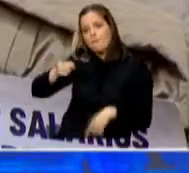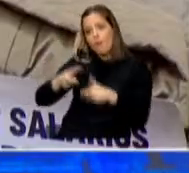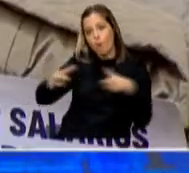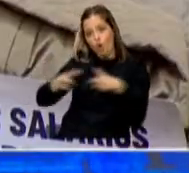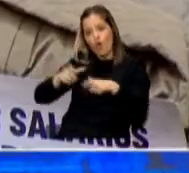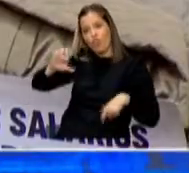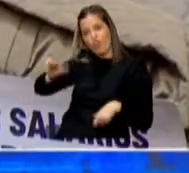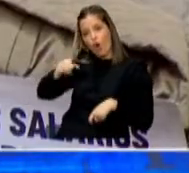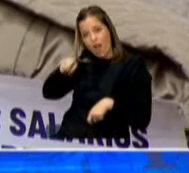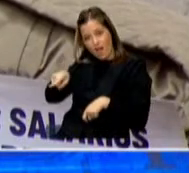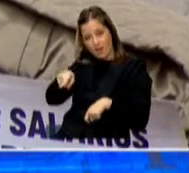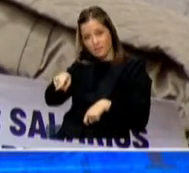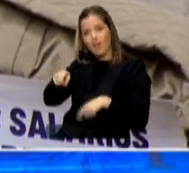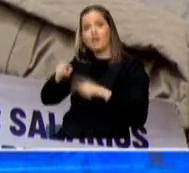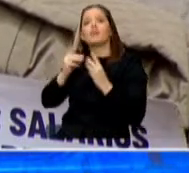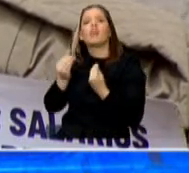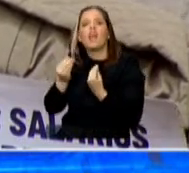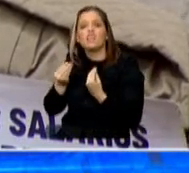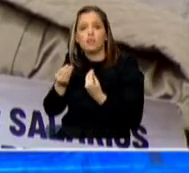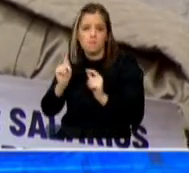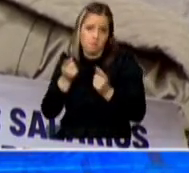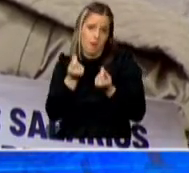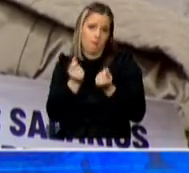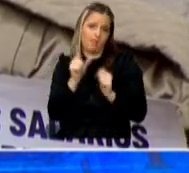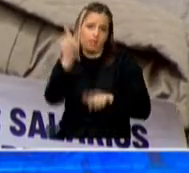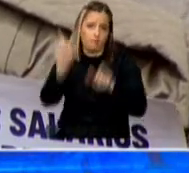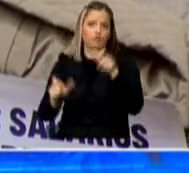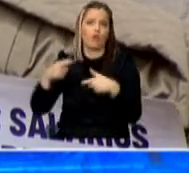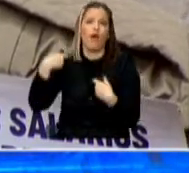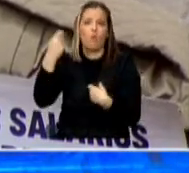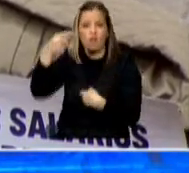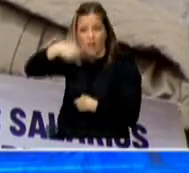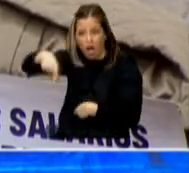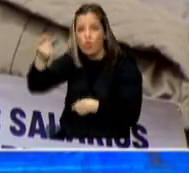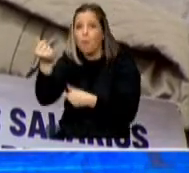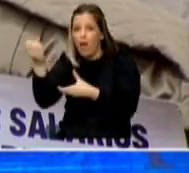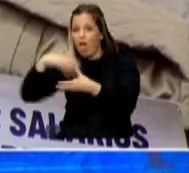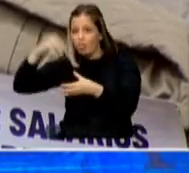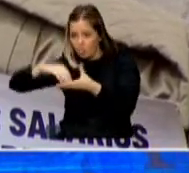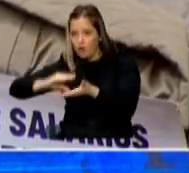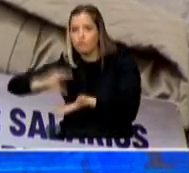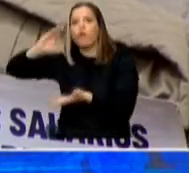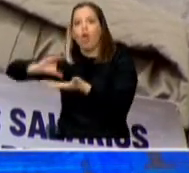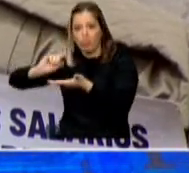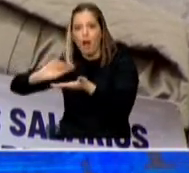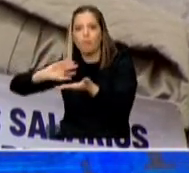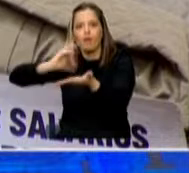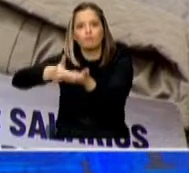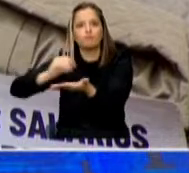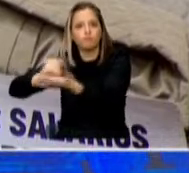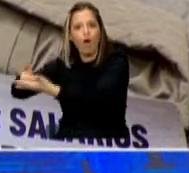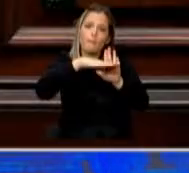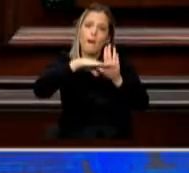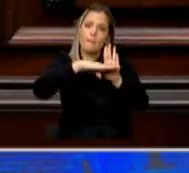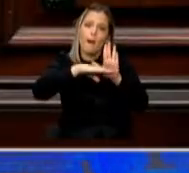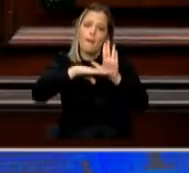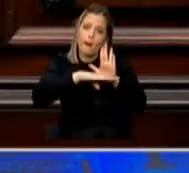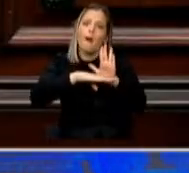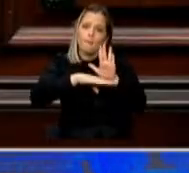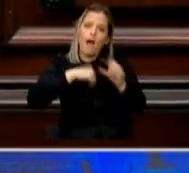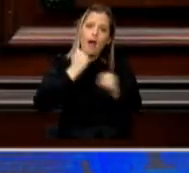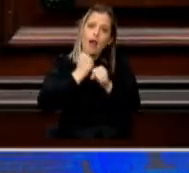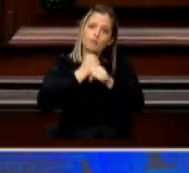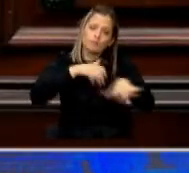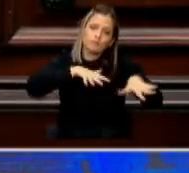parte lo que se hizo y a marcar diferencias, como anticipando lo que sería un debate presidencial, claro, con parte de Juntos por el Cambio. Claro. Bueno,